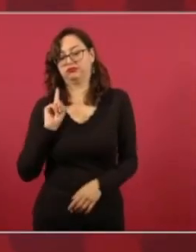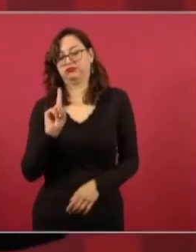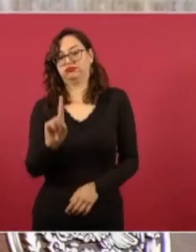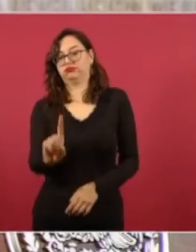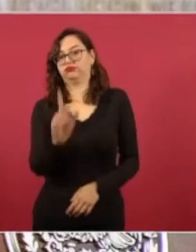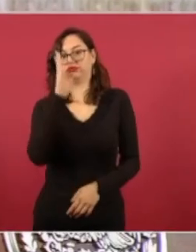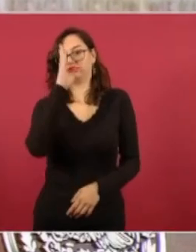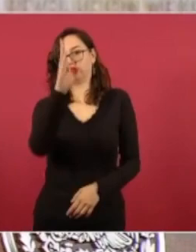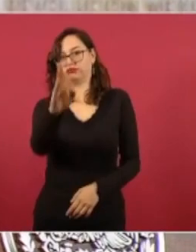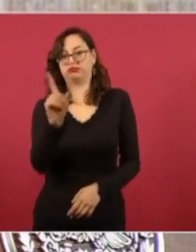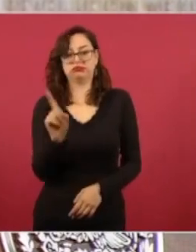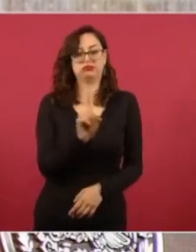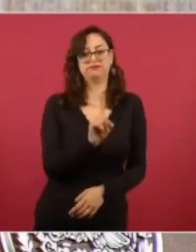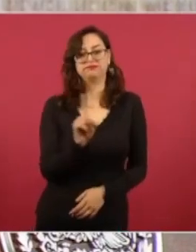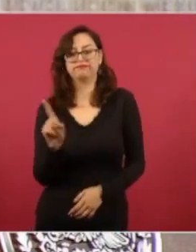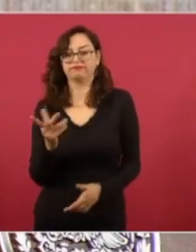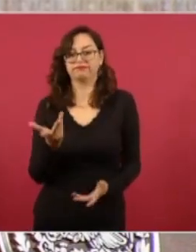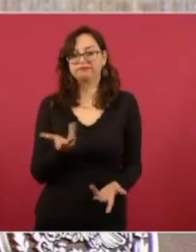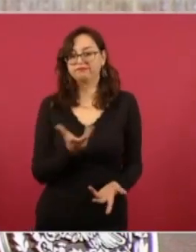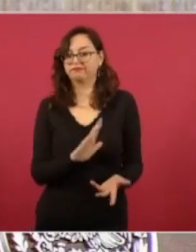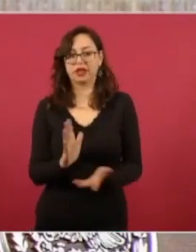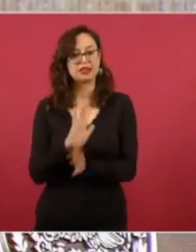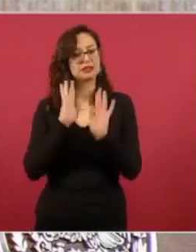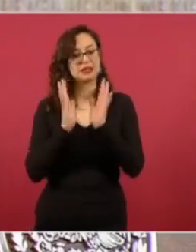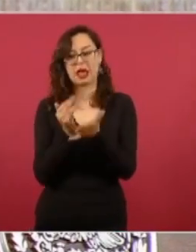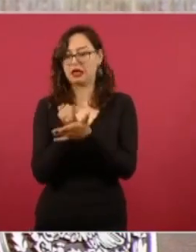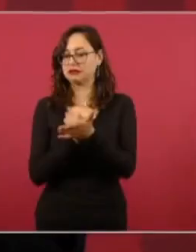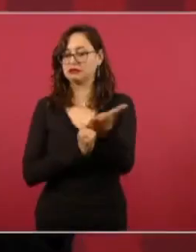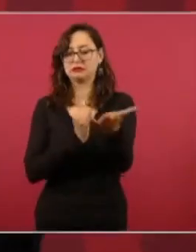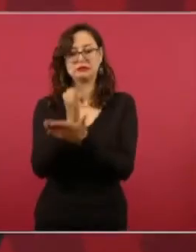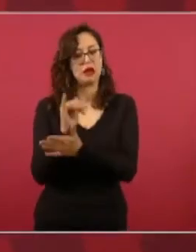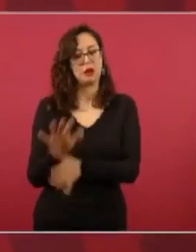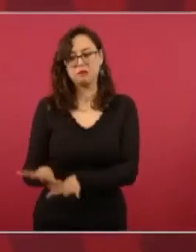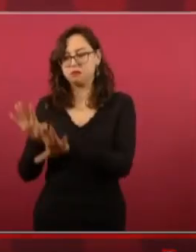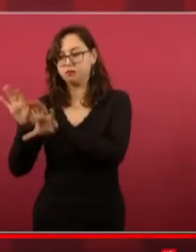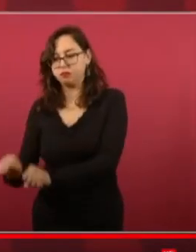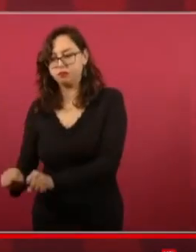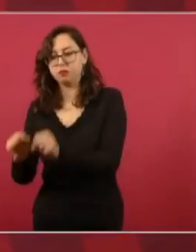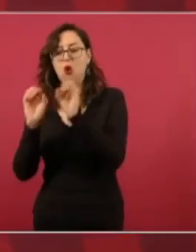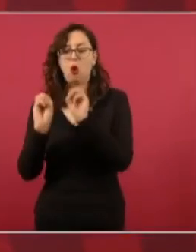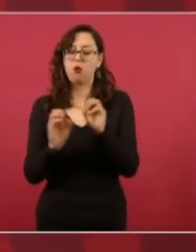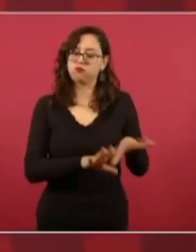Aquí es de definición, son tiempos de definición.